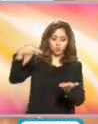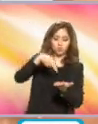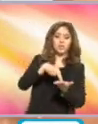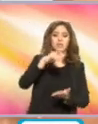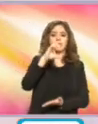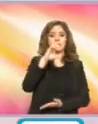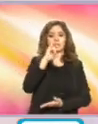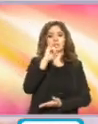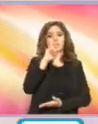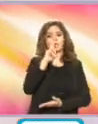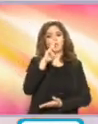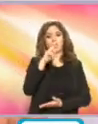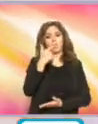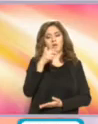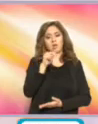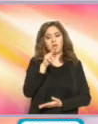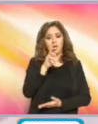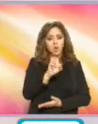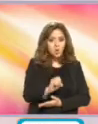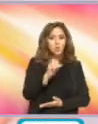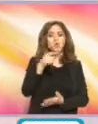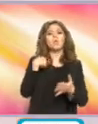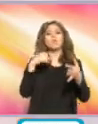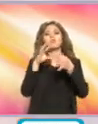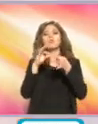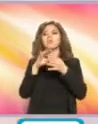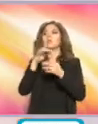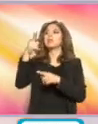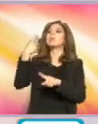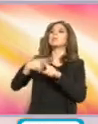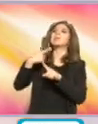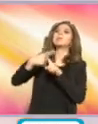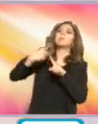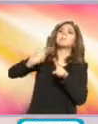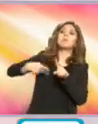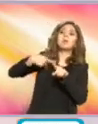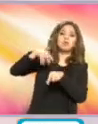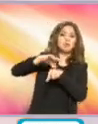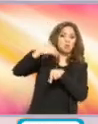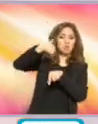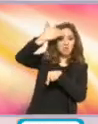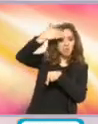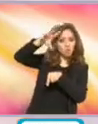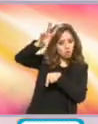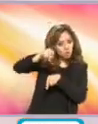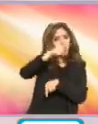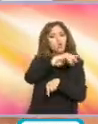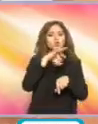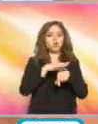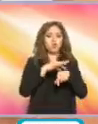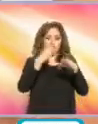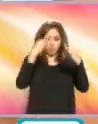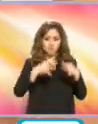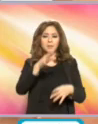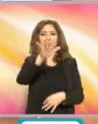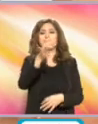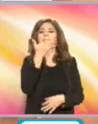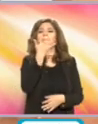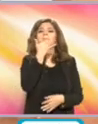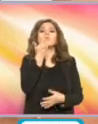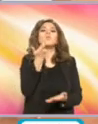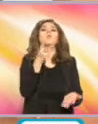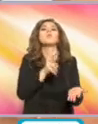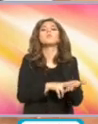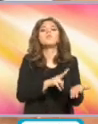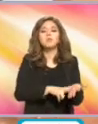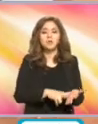Claro. Avalado, no que vayas a un consultorio en la esquina, quién sabe quién. Si el cirujano plástico, Así es. ¿Cuánto cuesta? Es muy barato. Por